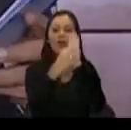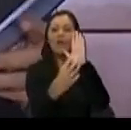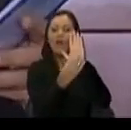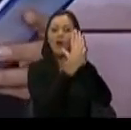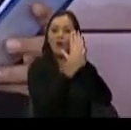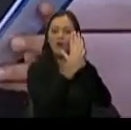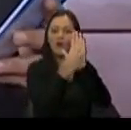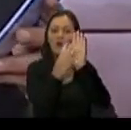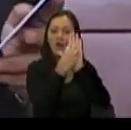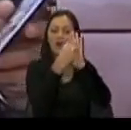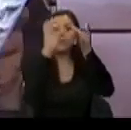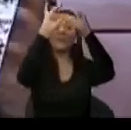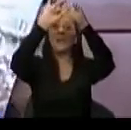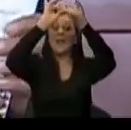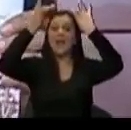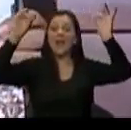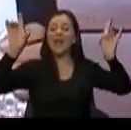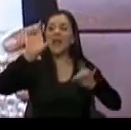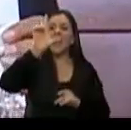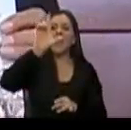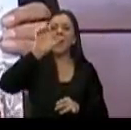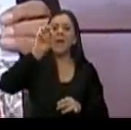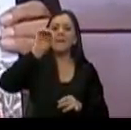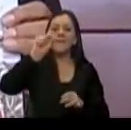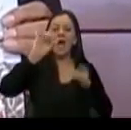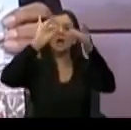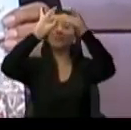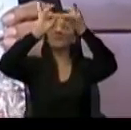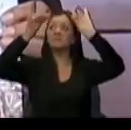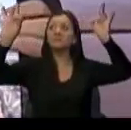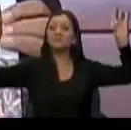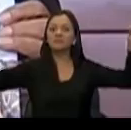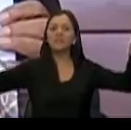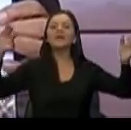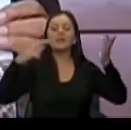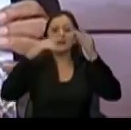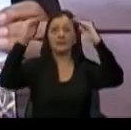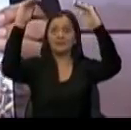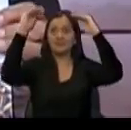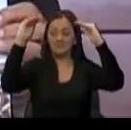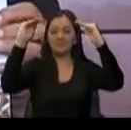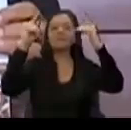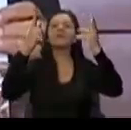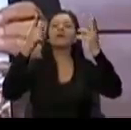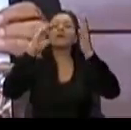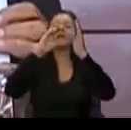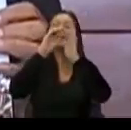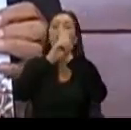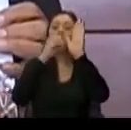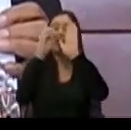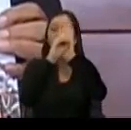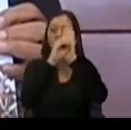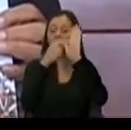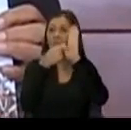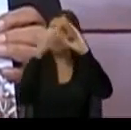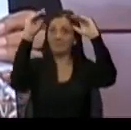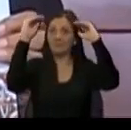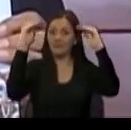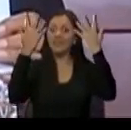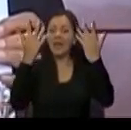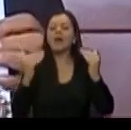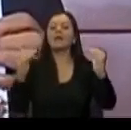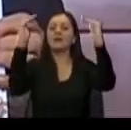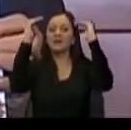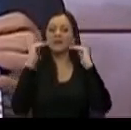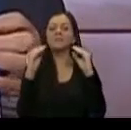que tenemos. Y acá, ¿cómo es Ecuador? Ecuador tiene tantas regiones. Yo digo, pues 3, 4 decimos